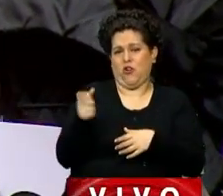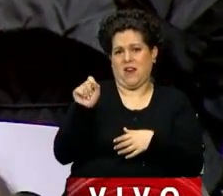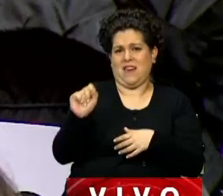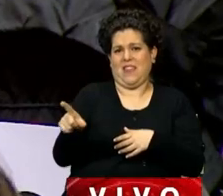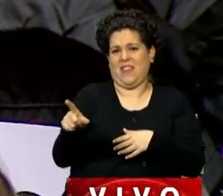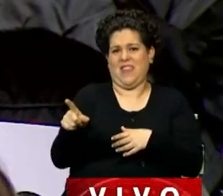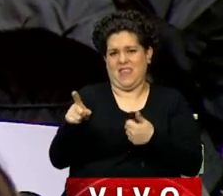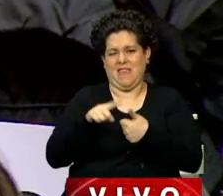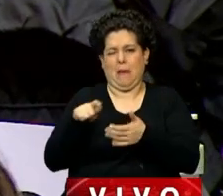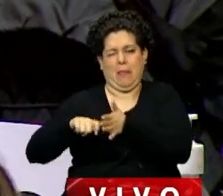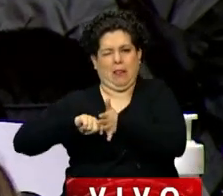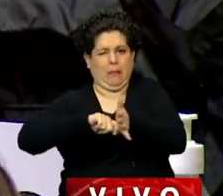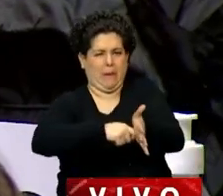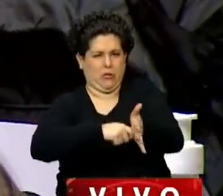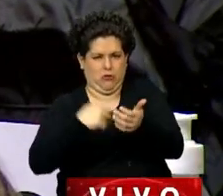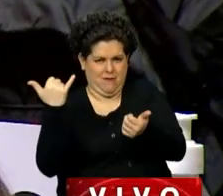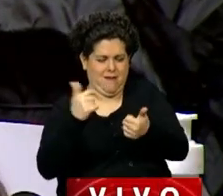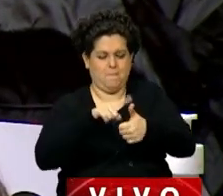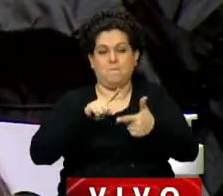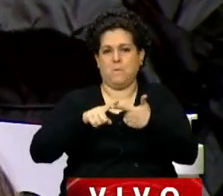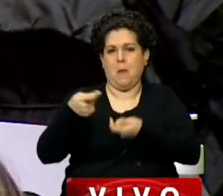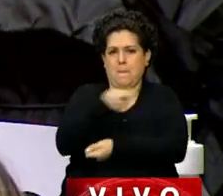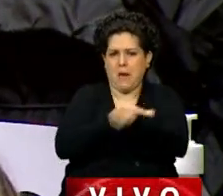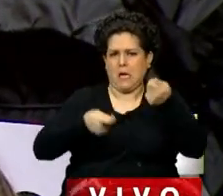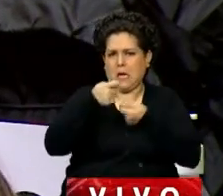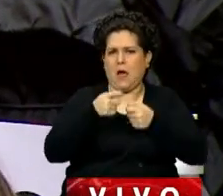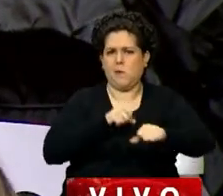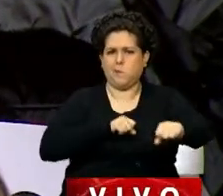hilos bolsa presionando, con los mercados